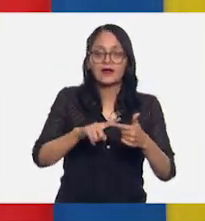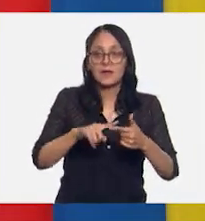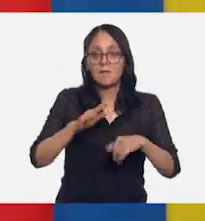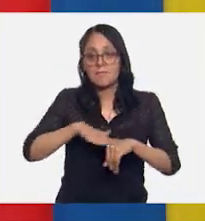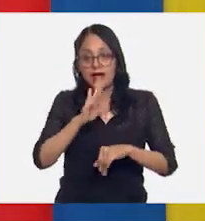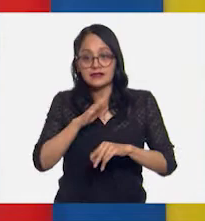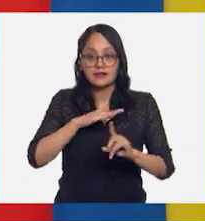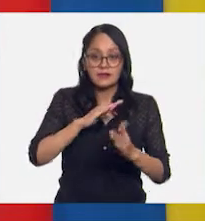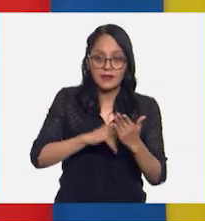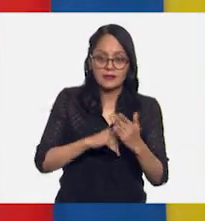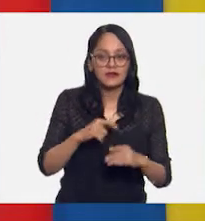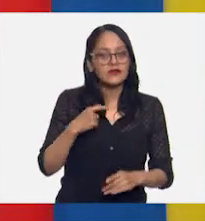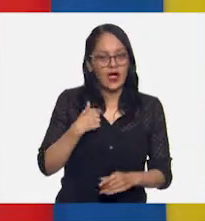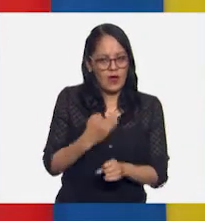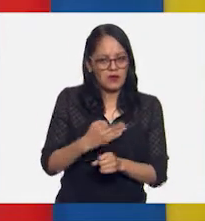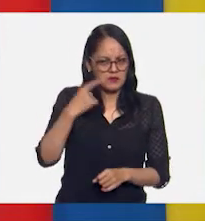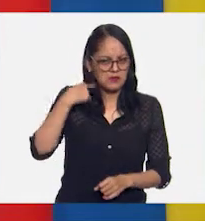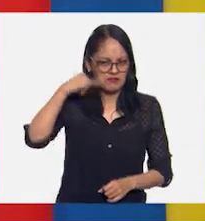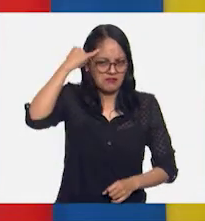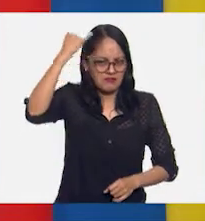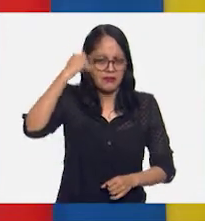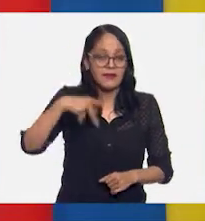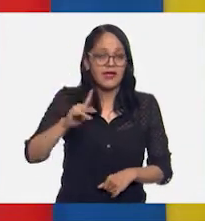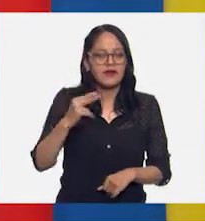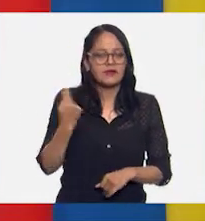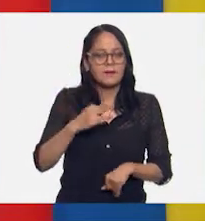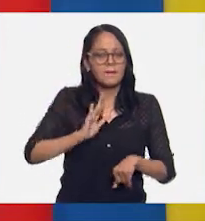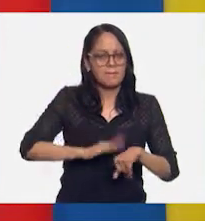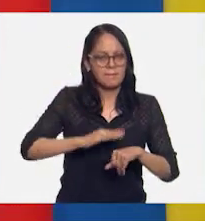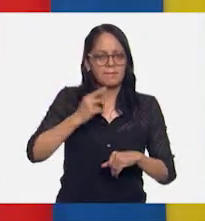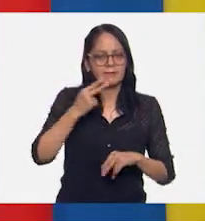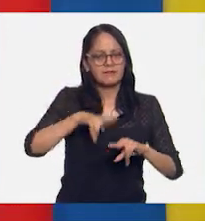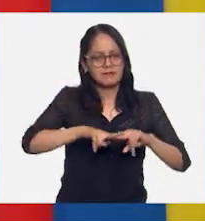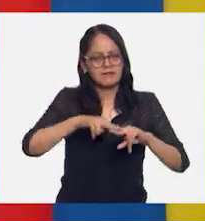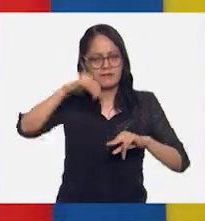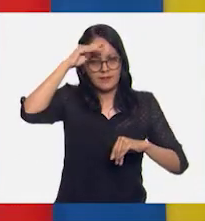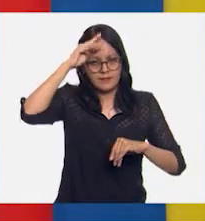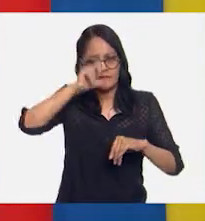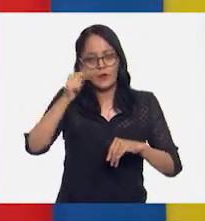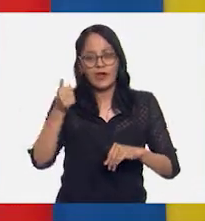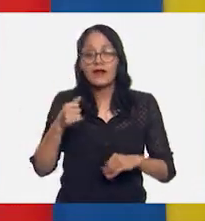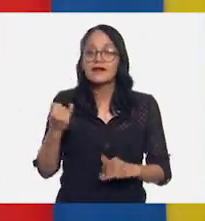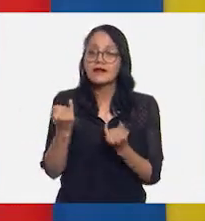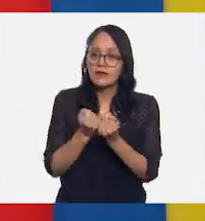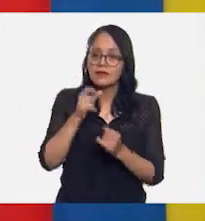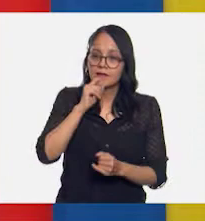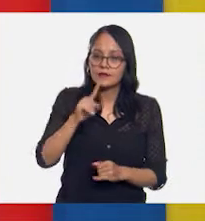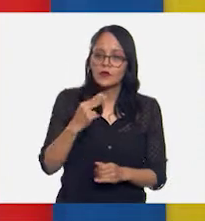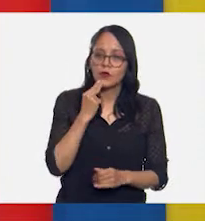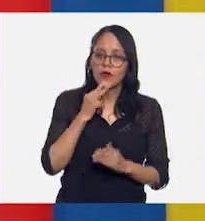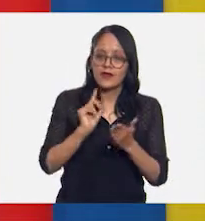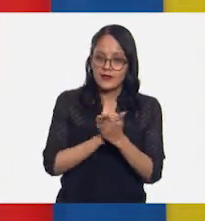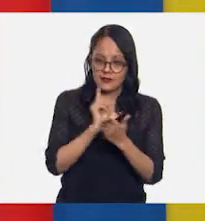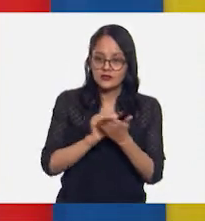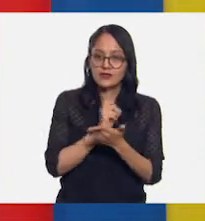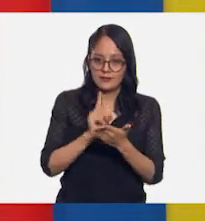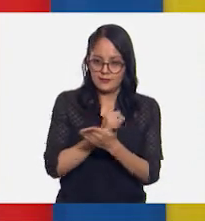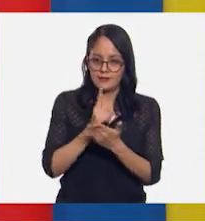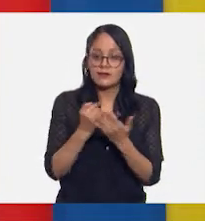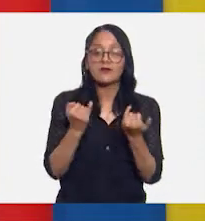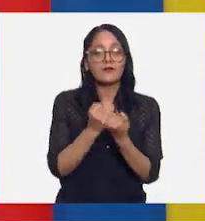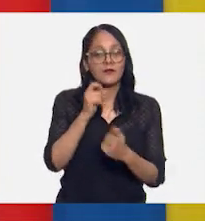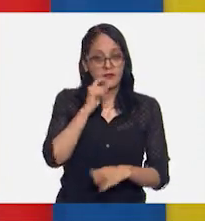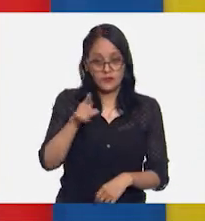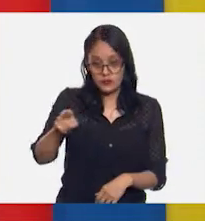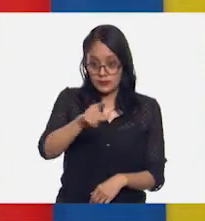ahora. Necesitaré más tiempo para pensar en ellas. Pienso también utilizar mi diccionario. Y también sugiero que, de ser posible, empleen